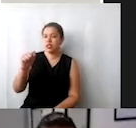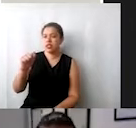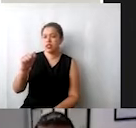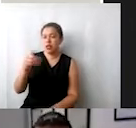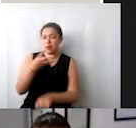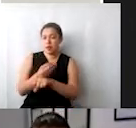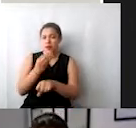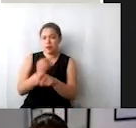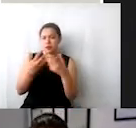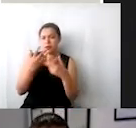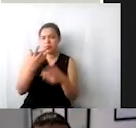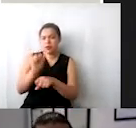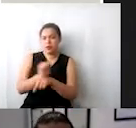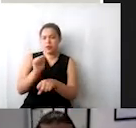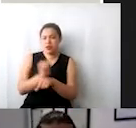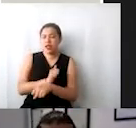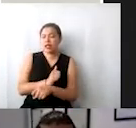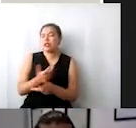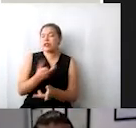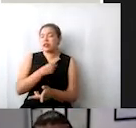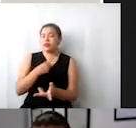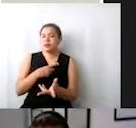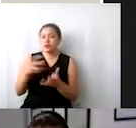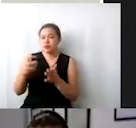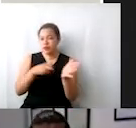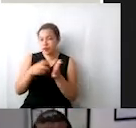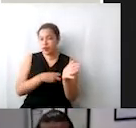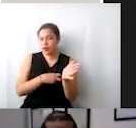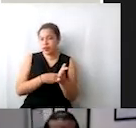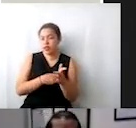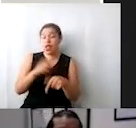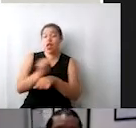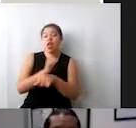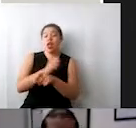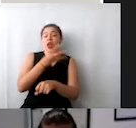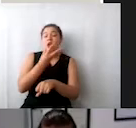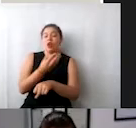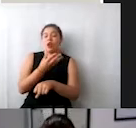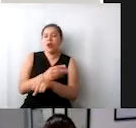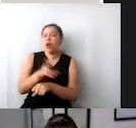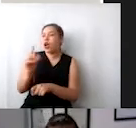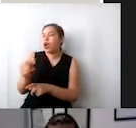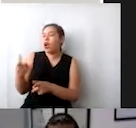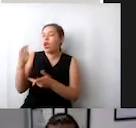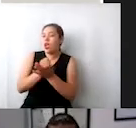está, hay que corregir esta retención. Aquí dice que en mantenimiento de autos no hay retención.